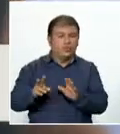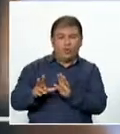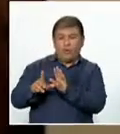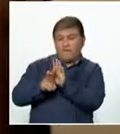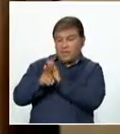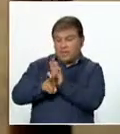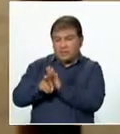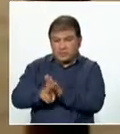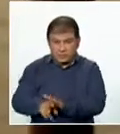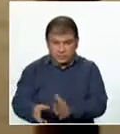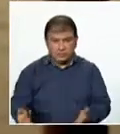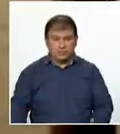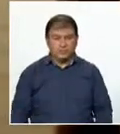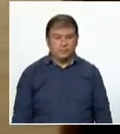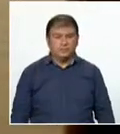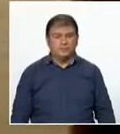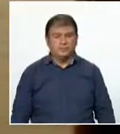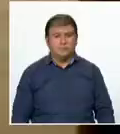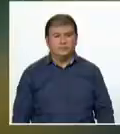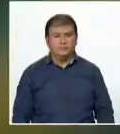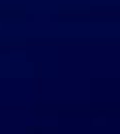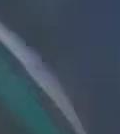videoclips.